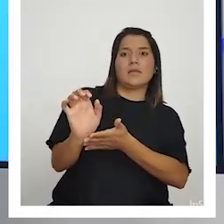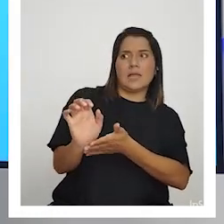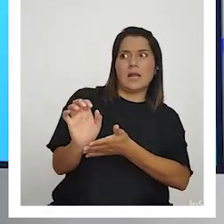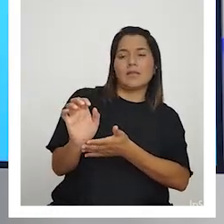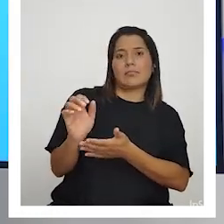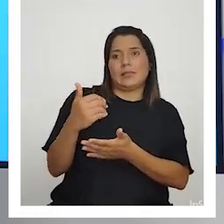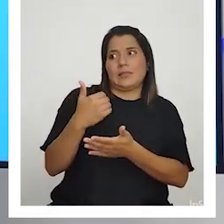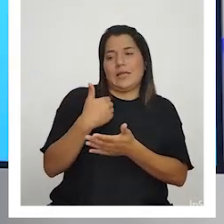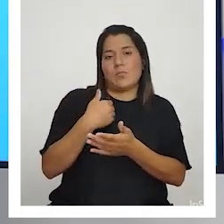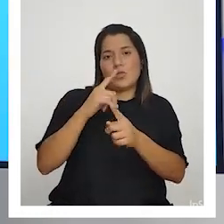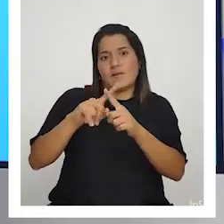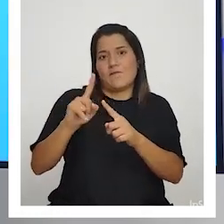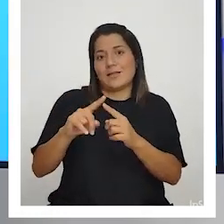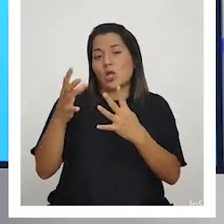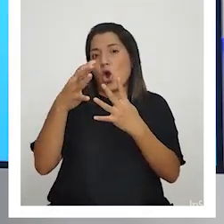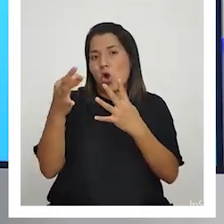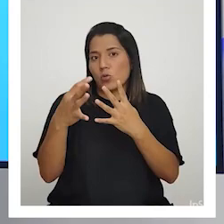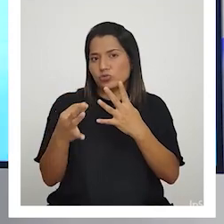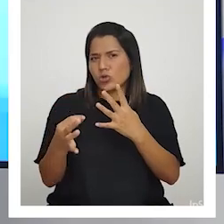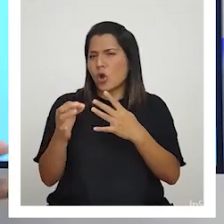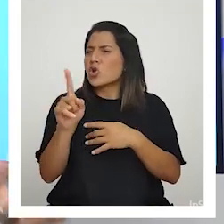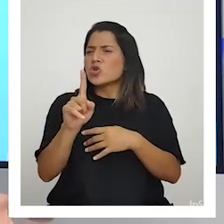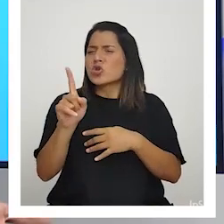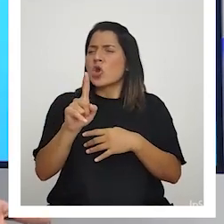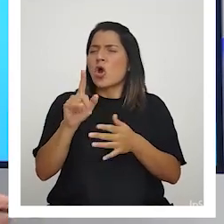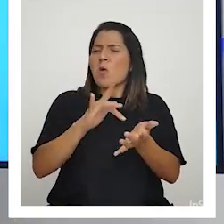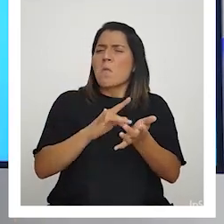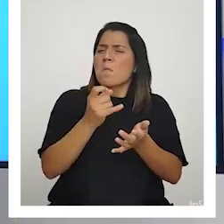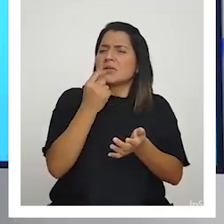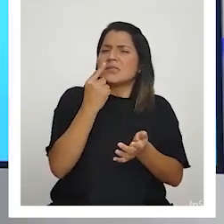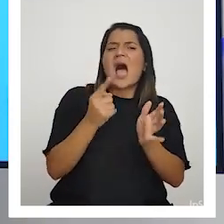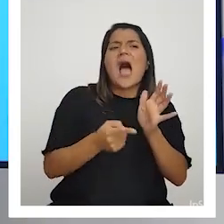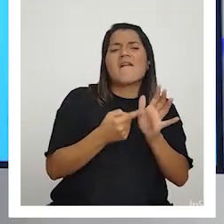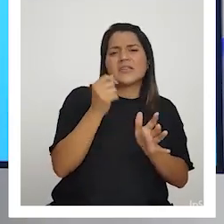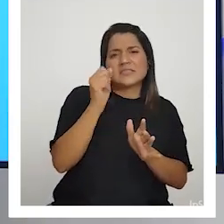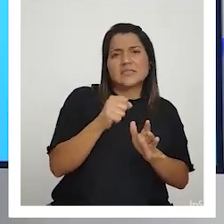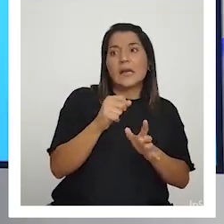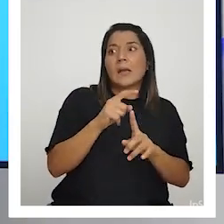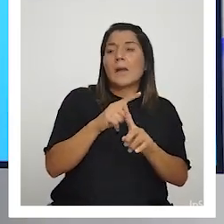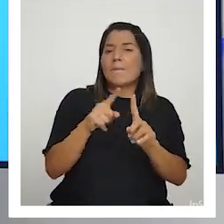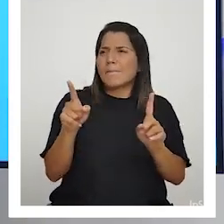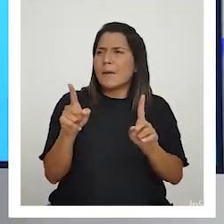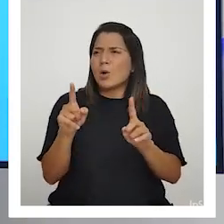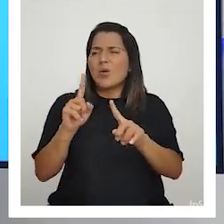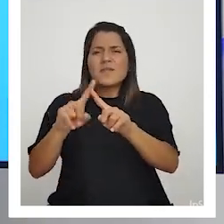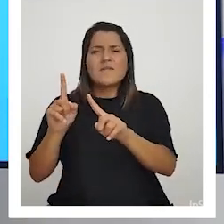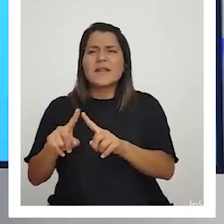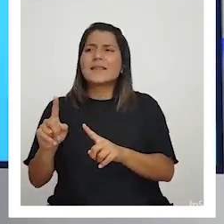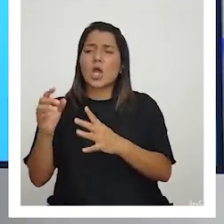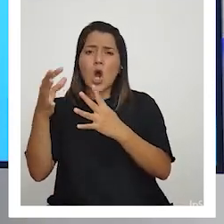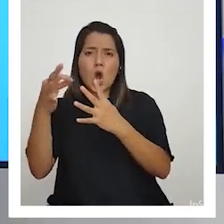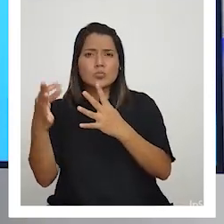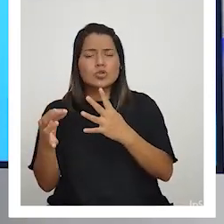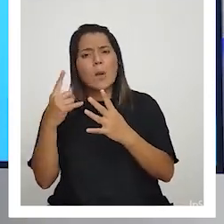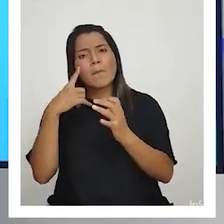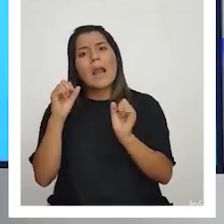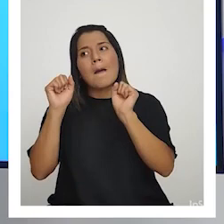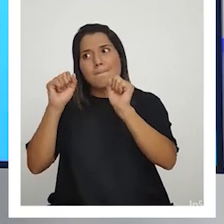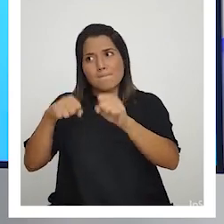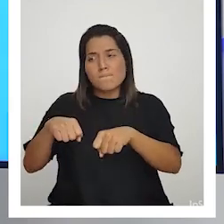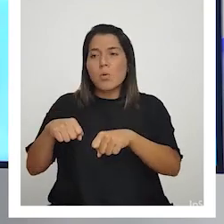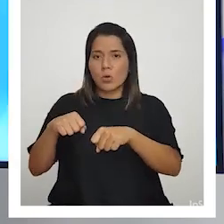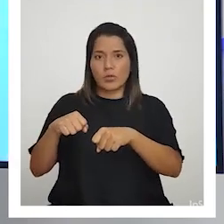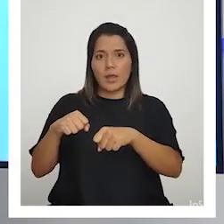no necesariamente pastillas en muchos casos como cualquier otra enfermedad, pero sí hay tratamientos para luchar contra esto que